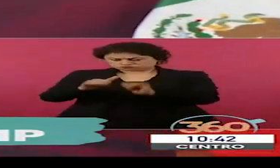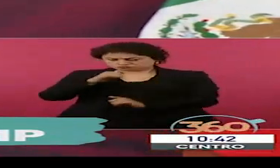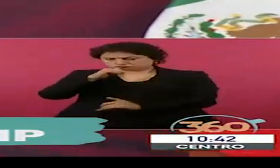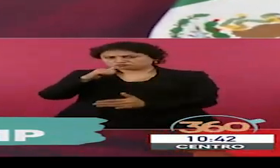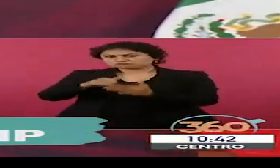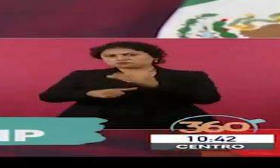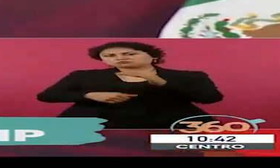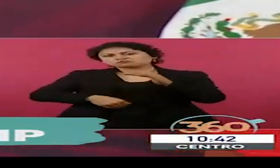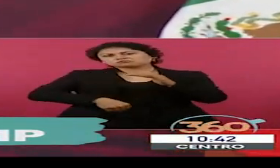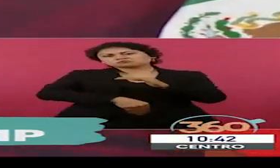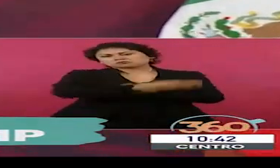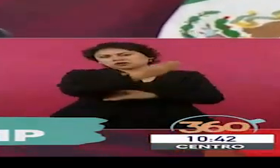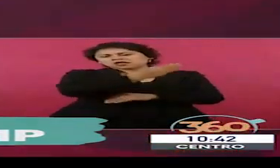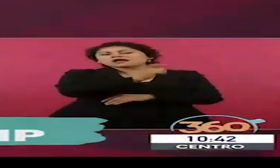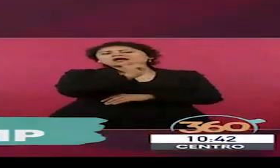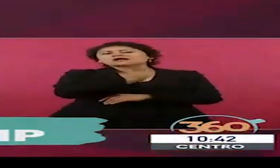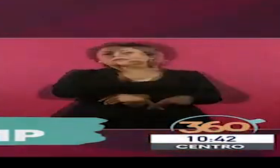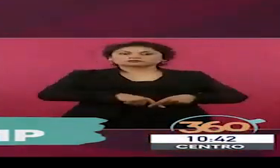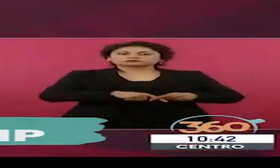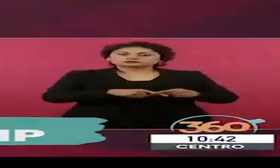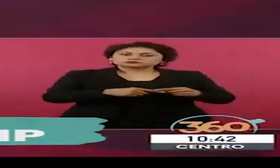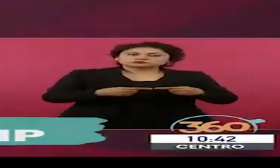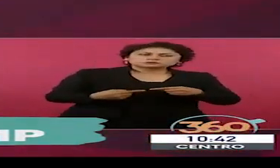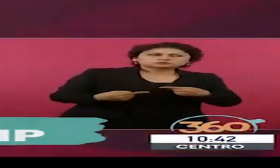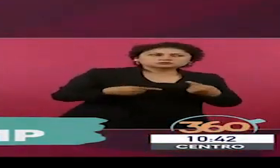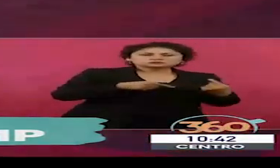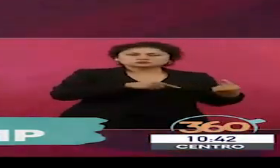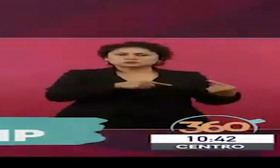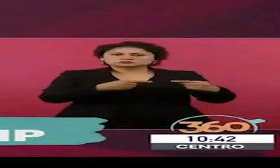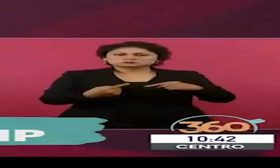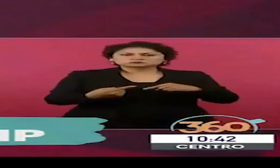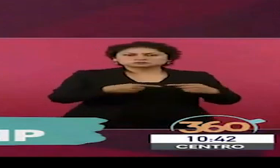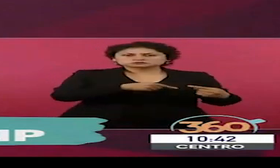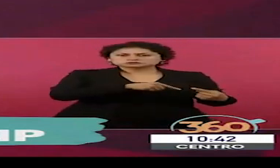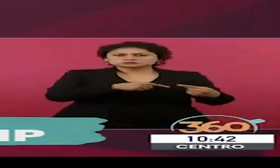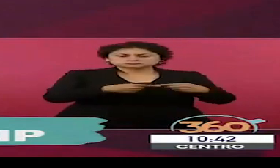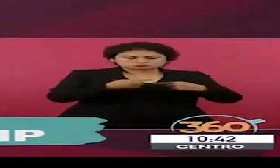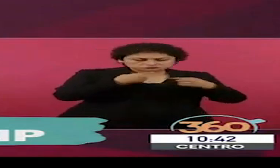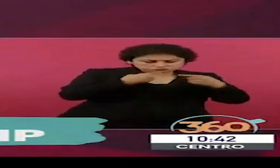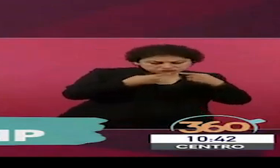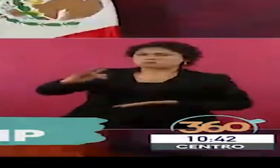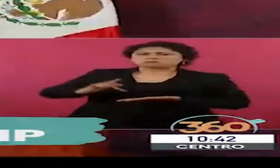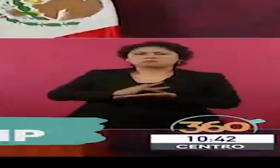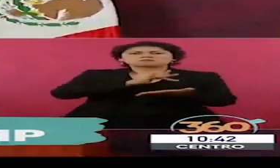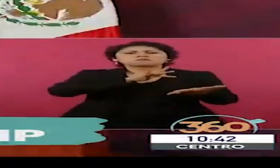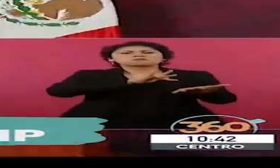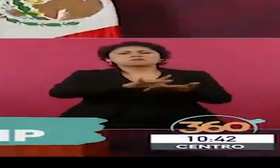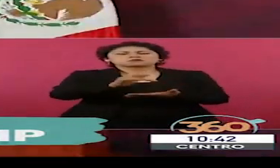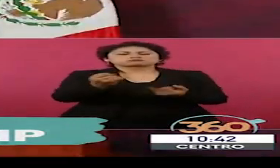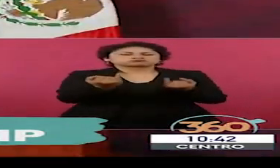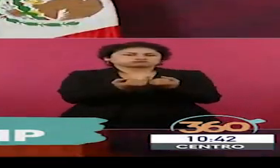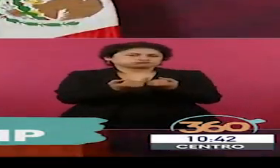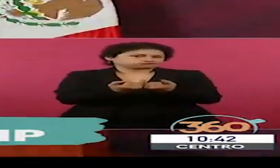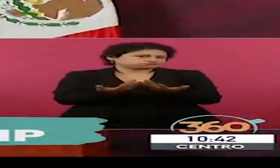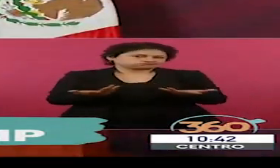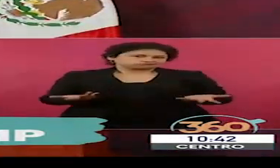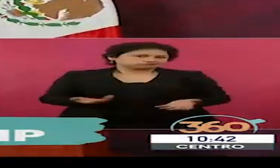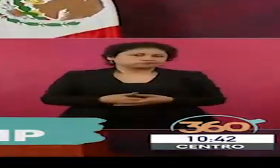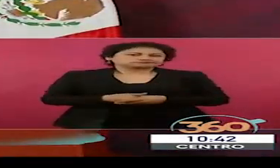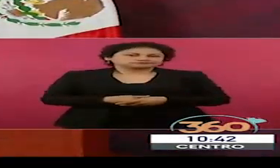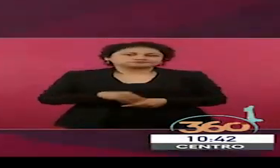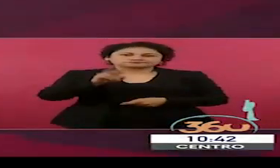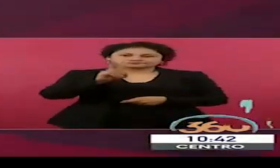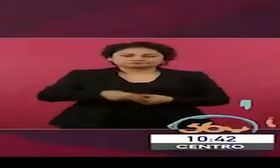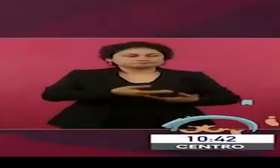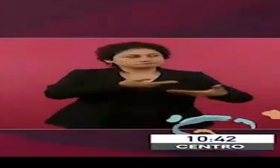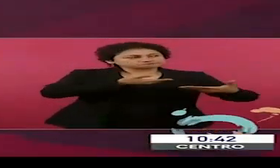hice pública desde que toma él la decisión al final se llegó al acuerdo fue muy buena relación